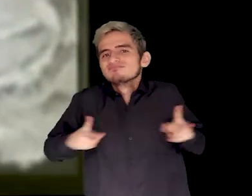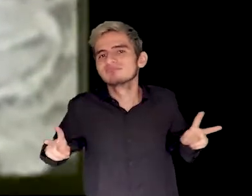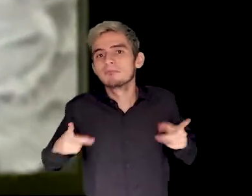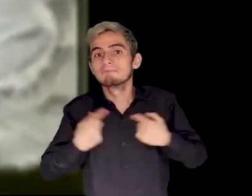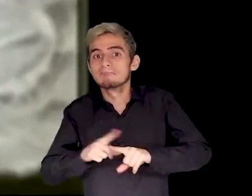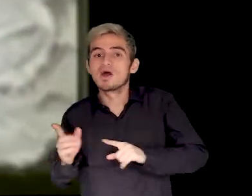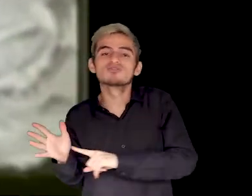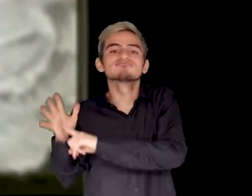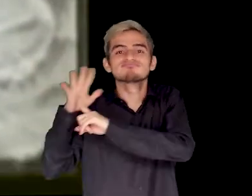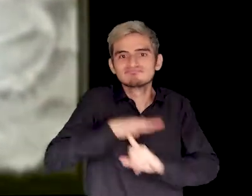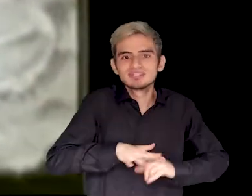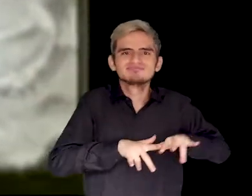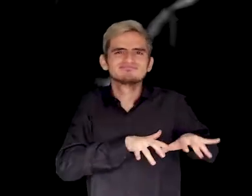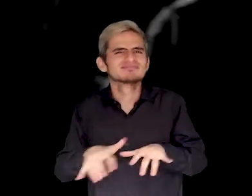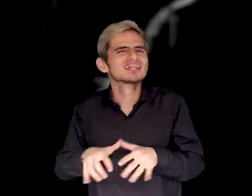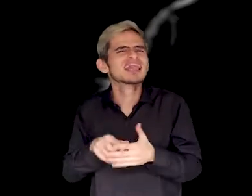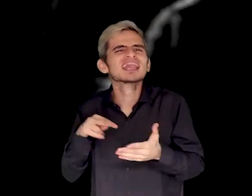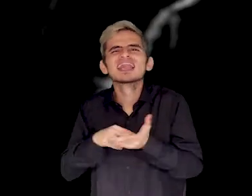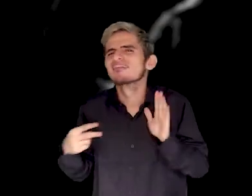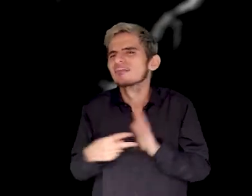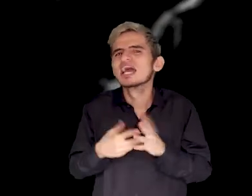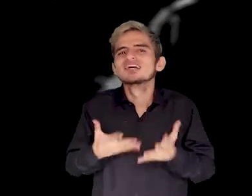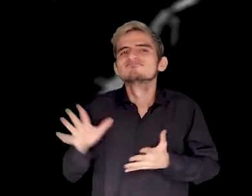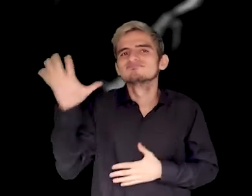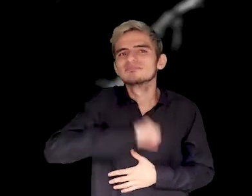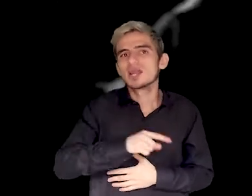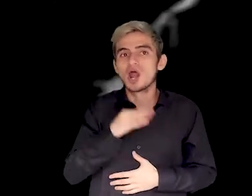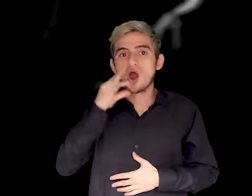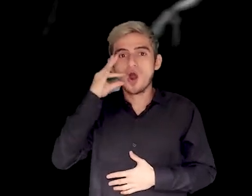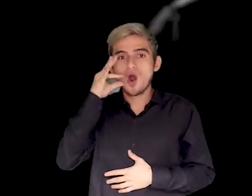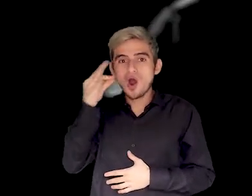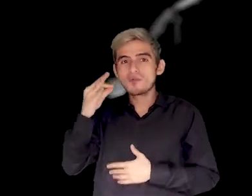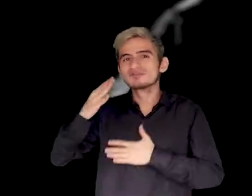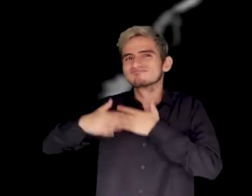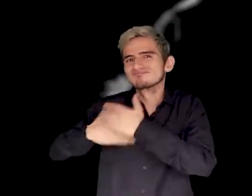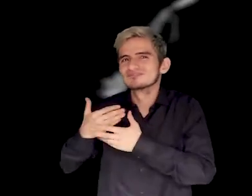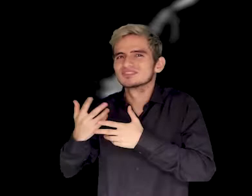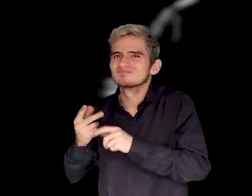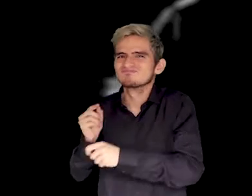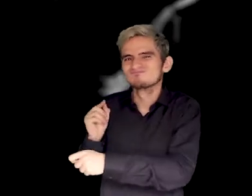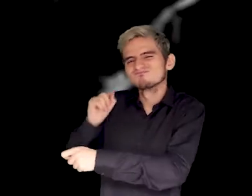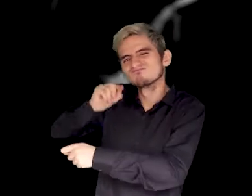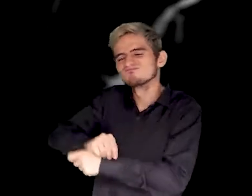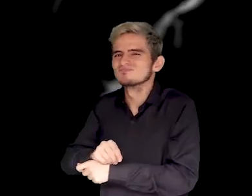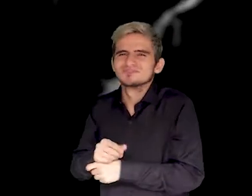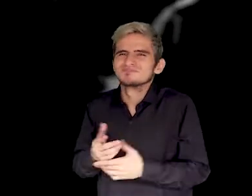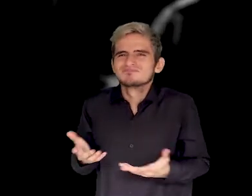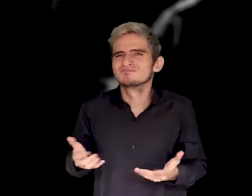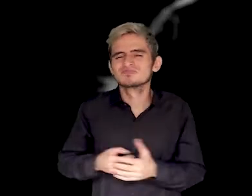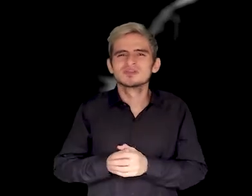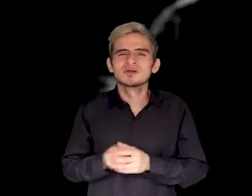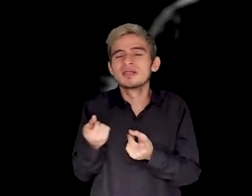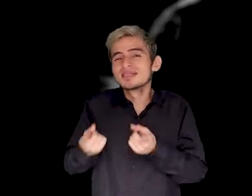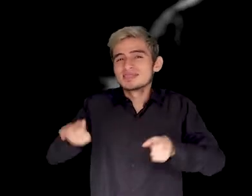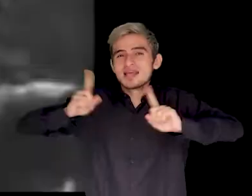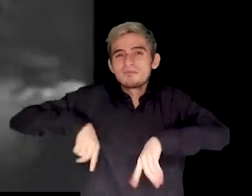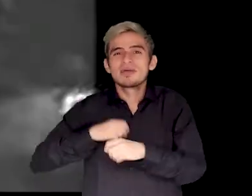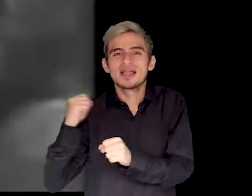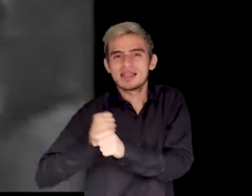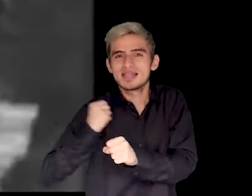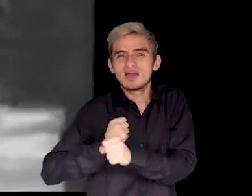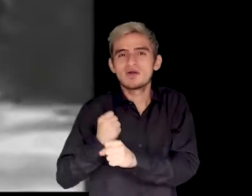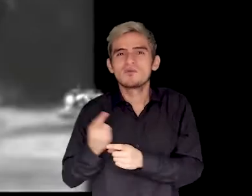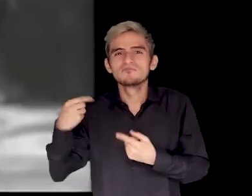de historia del cine redujeron sus méritos a secretaria o posible amante de Gaumont, quien fue su jefe por poco tiempo en una tienda